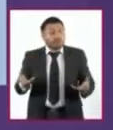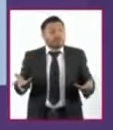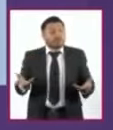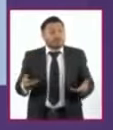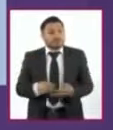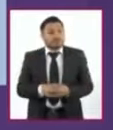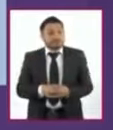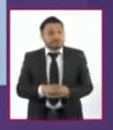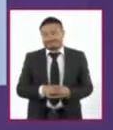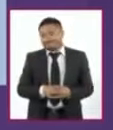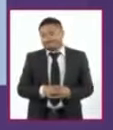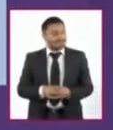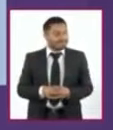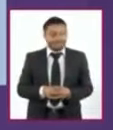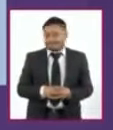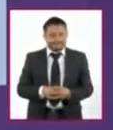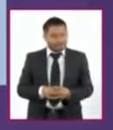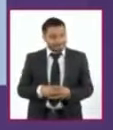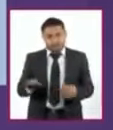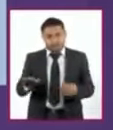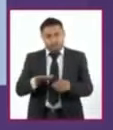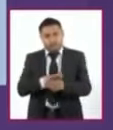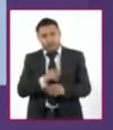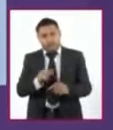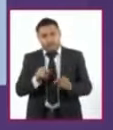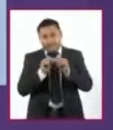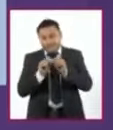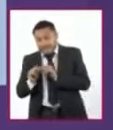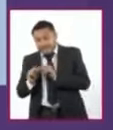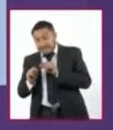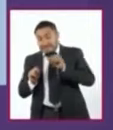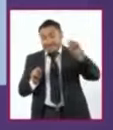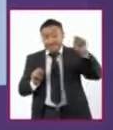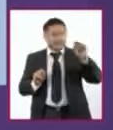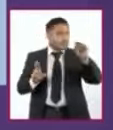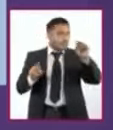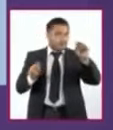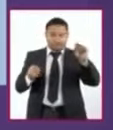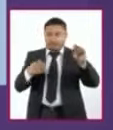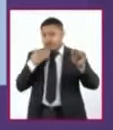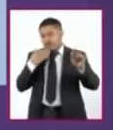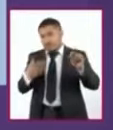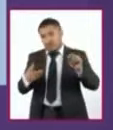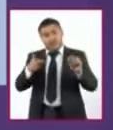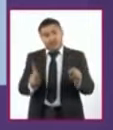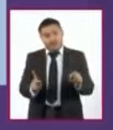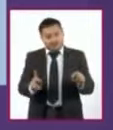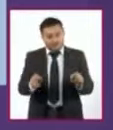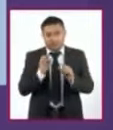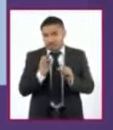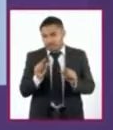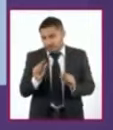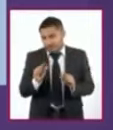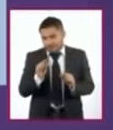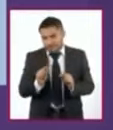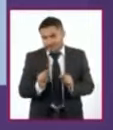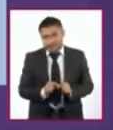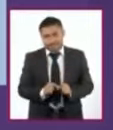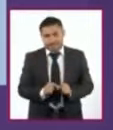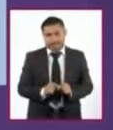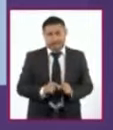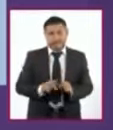ver que no es así, porque el trazo no fue un eje de simetría, pero no hay que rendirse. Tracemos